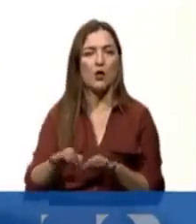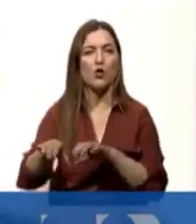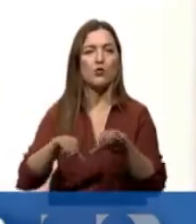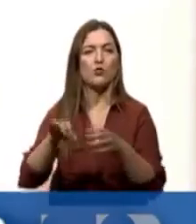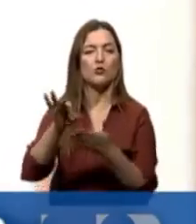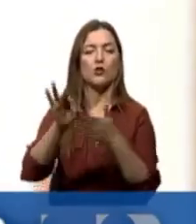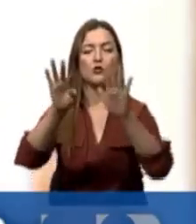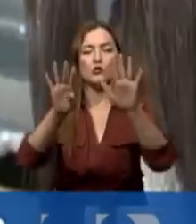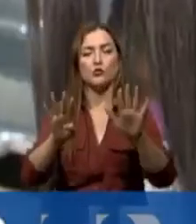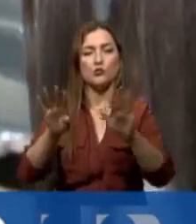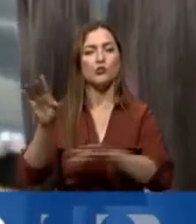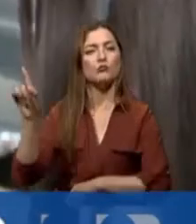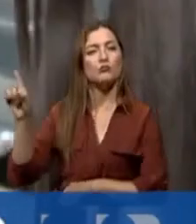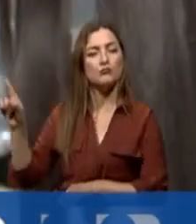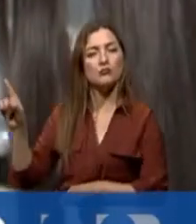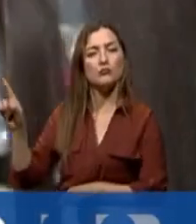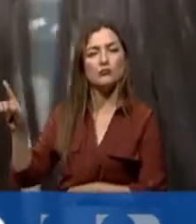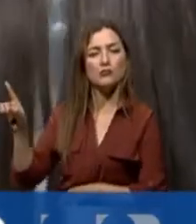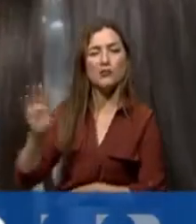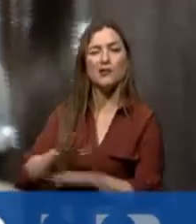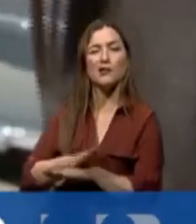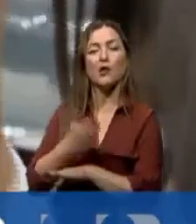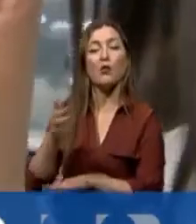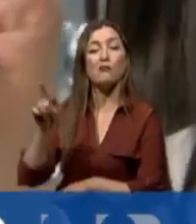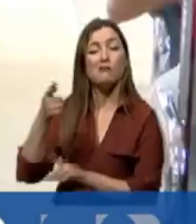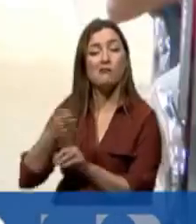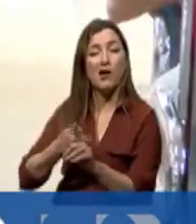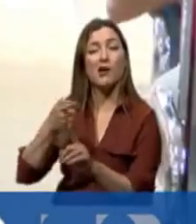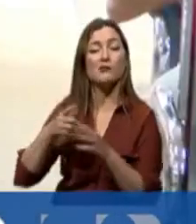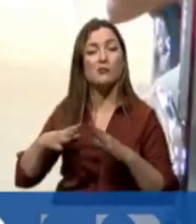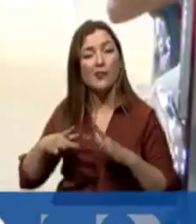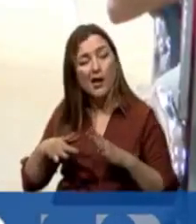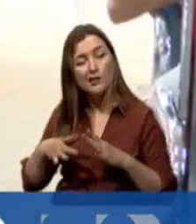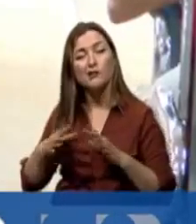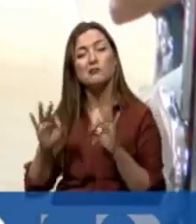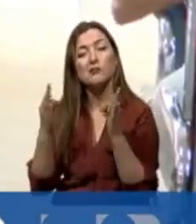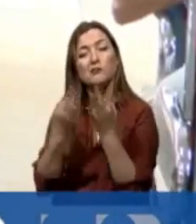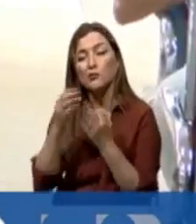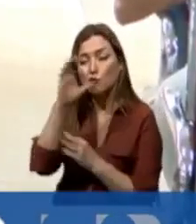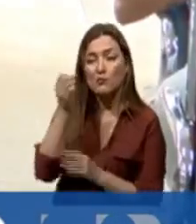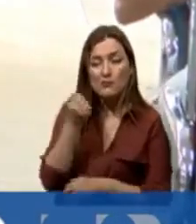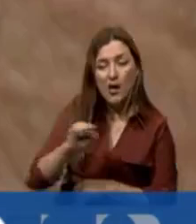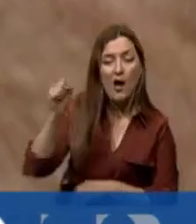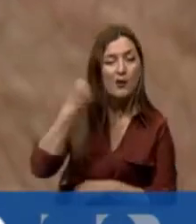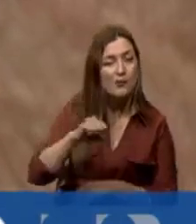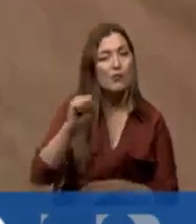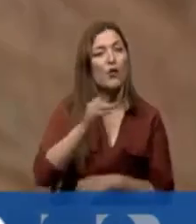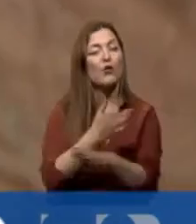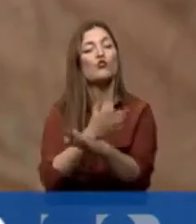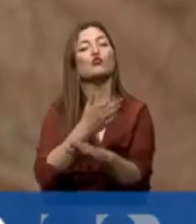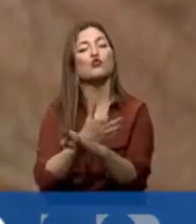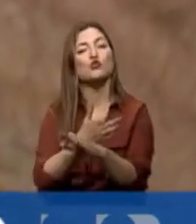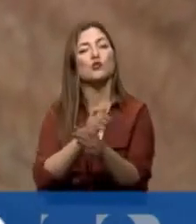coordinadora zonal 9, Marisela Loaiza, esto se debe a que estos meses son de vacaciones y muchas familias buscan viajar y los turnos que se